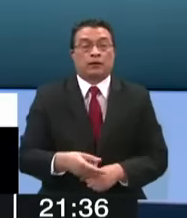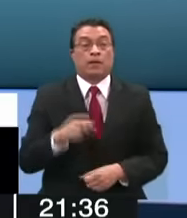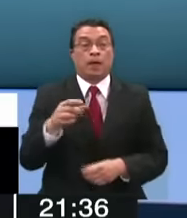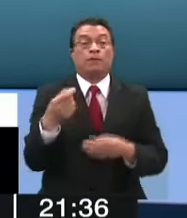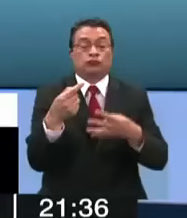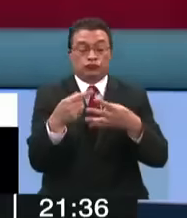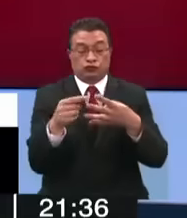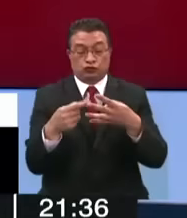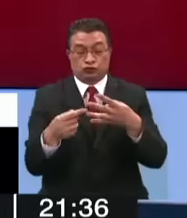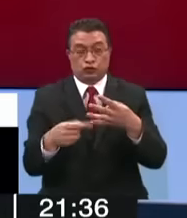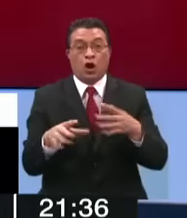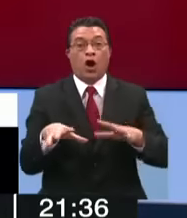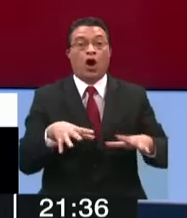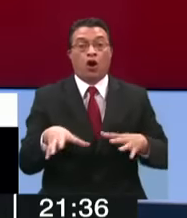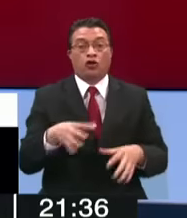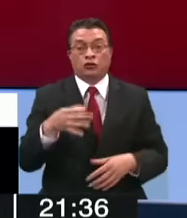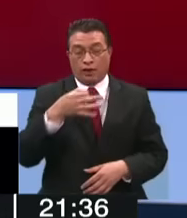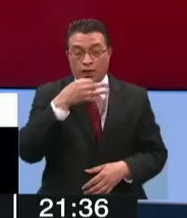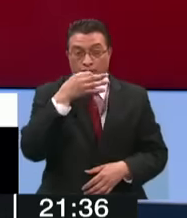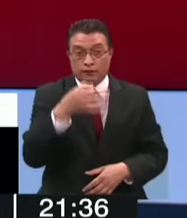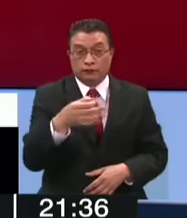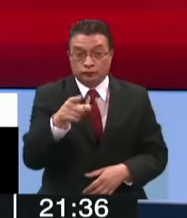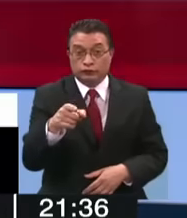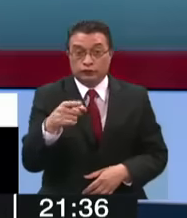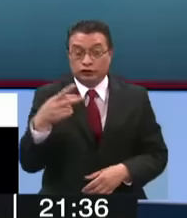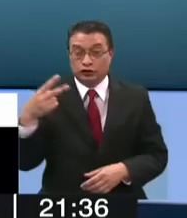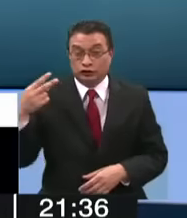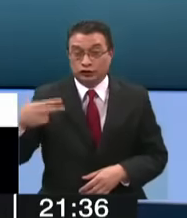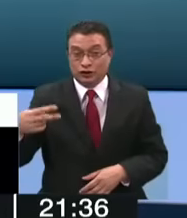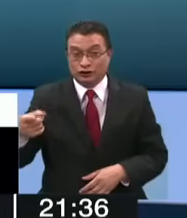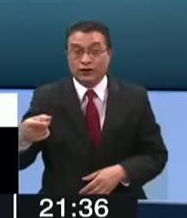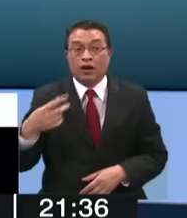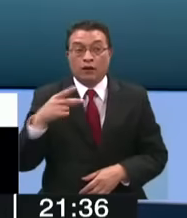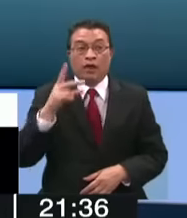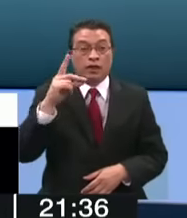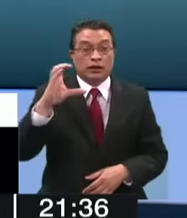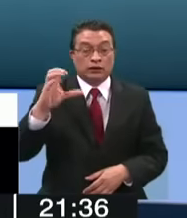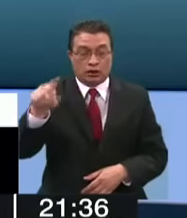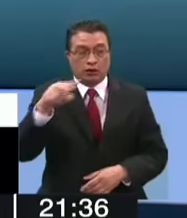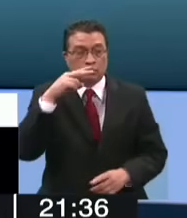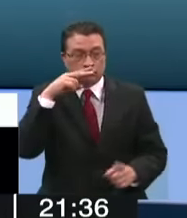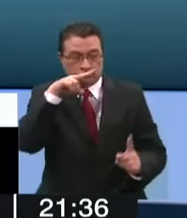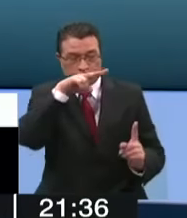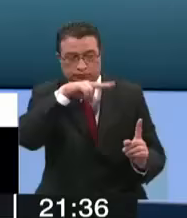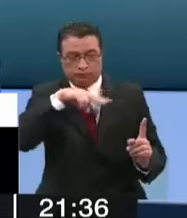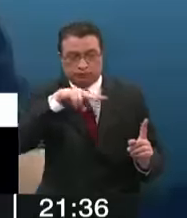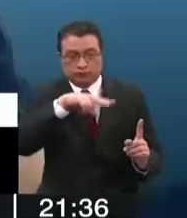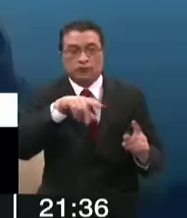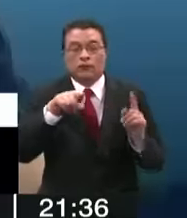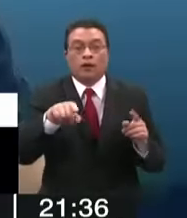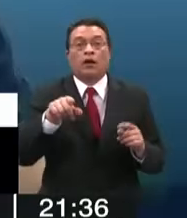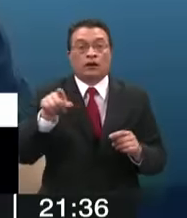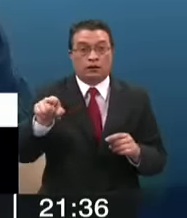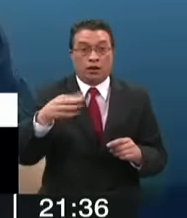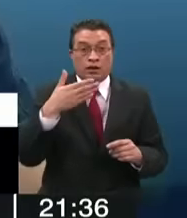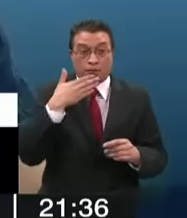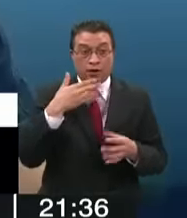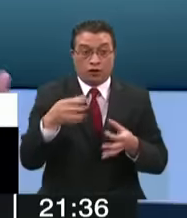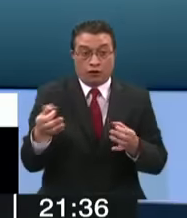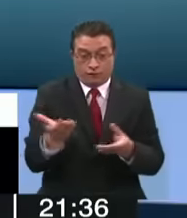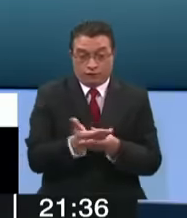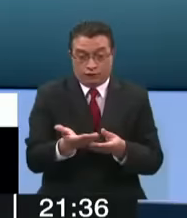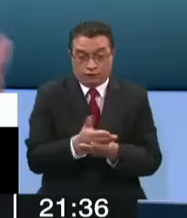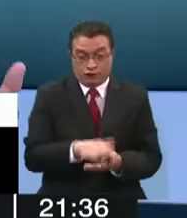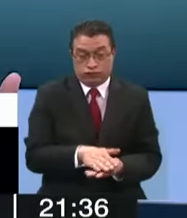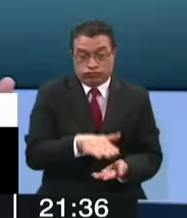varias cosas, porque, lo decía la misma nota, la Democracia Cristiana está observando este proceso. Efectivamente. Bueno, ellos también están juntando fichas. Sí, sí, correcto.